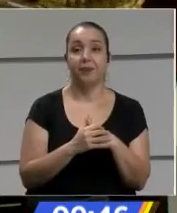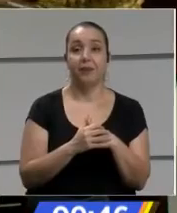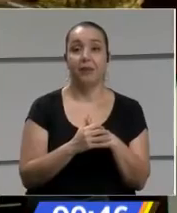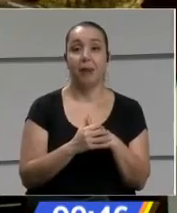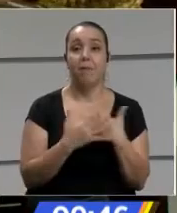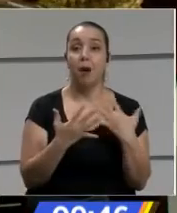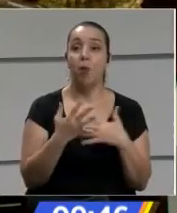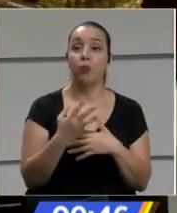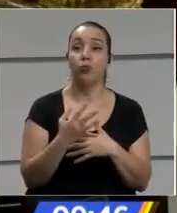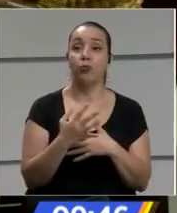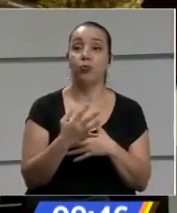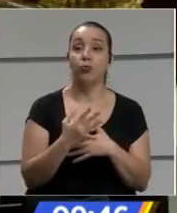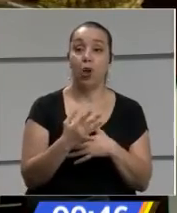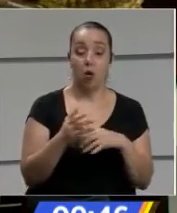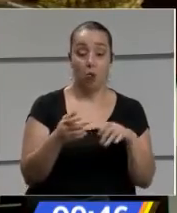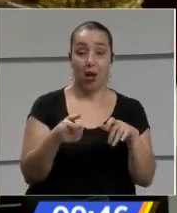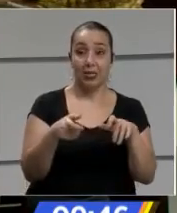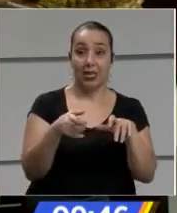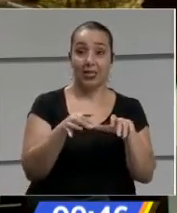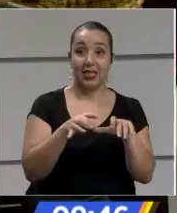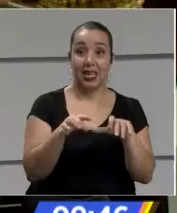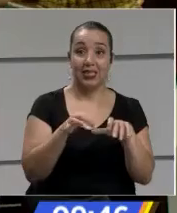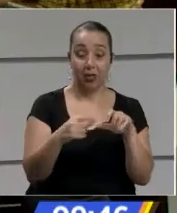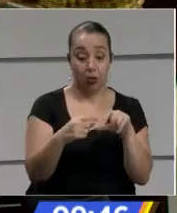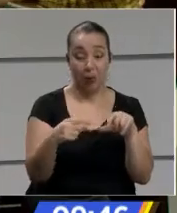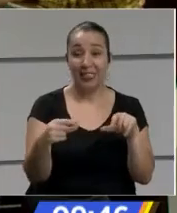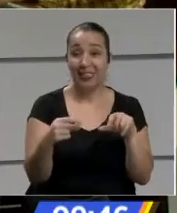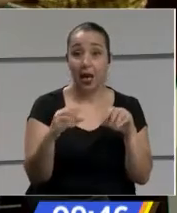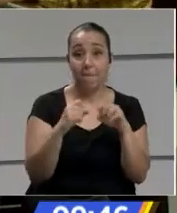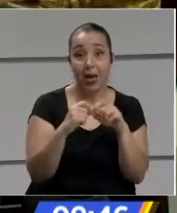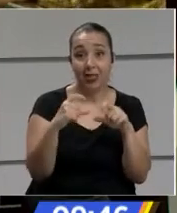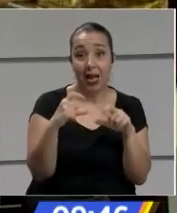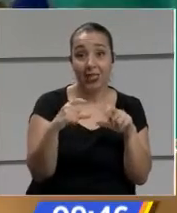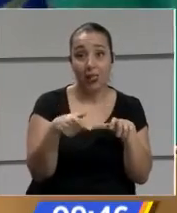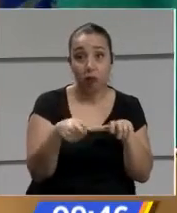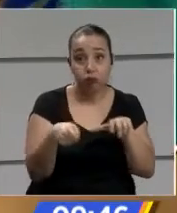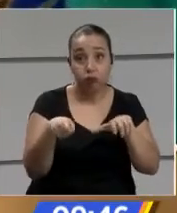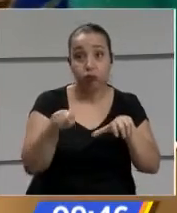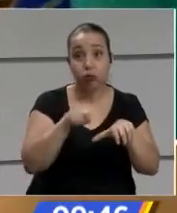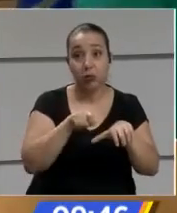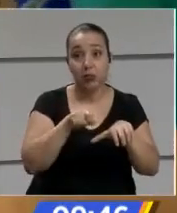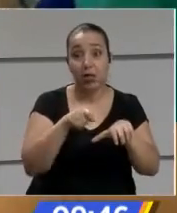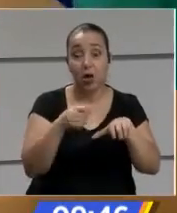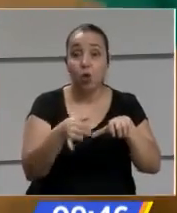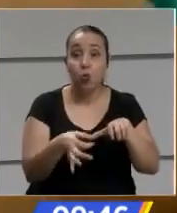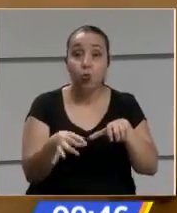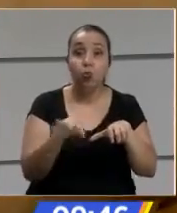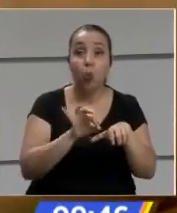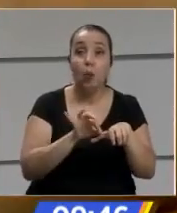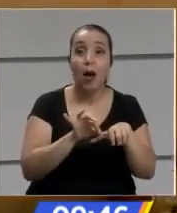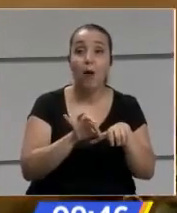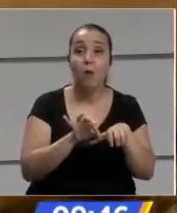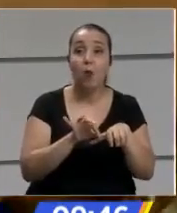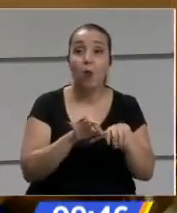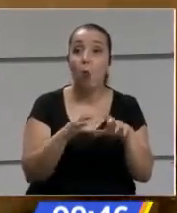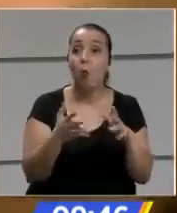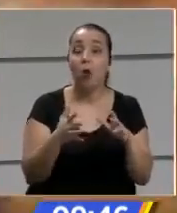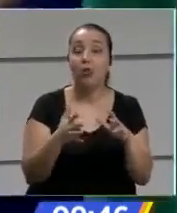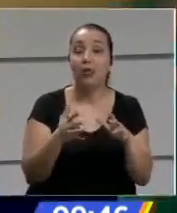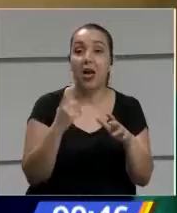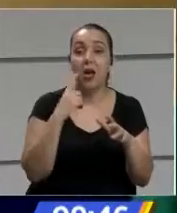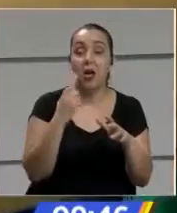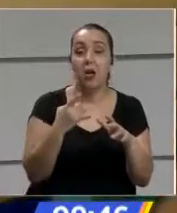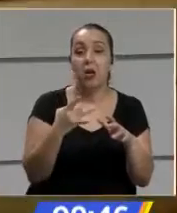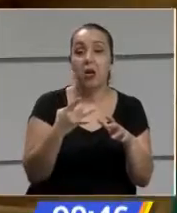Vamos a doblar esta fajita ancha. ¿Dónde estamos? Por acá. Vamos a ver. Doblamos esta fajita ancha hacia abajo